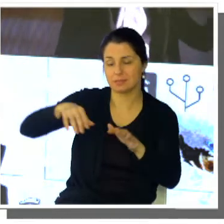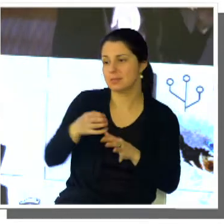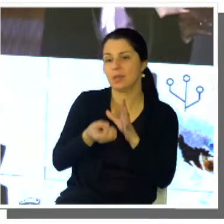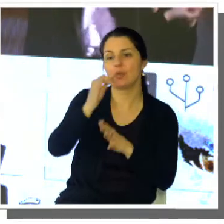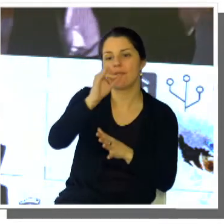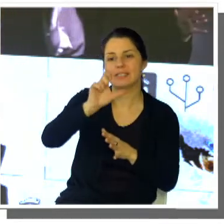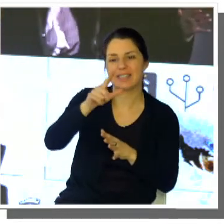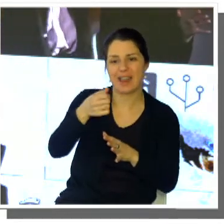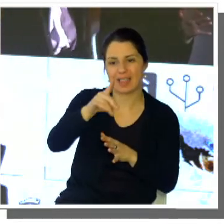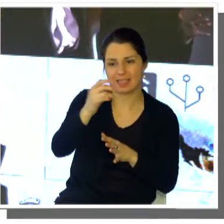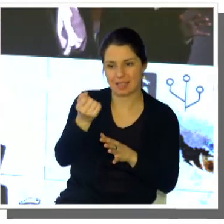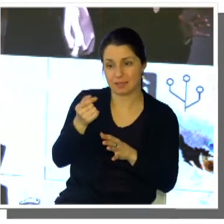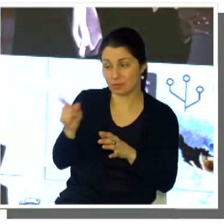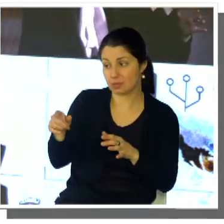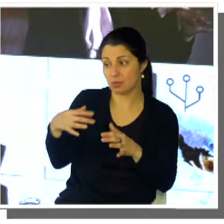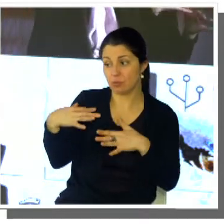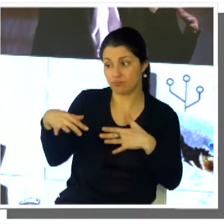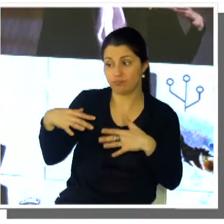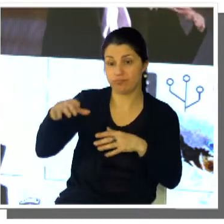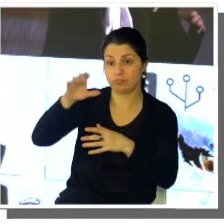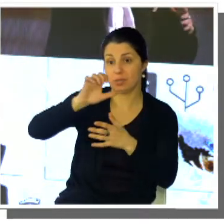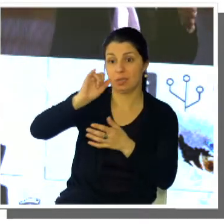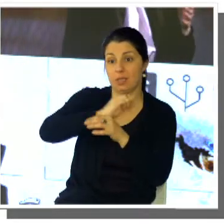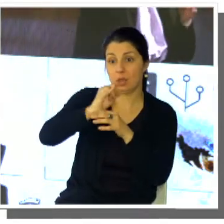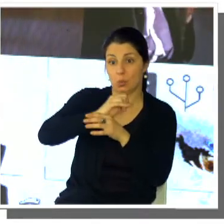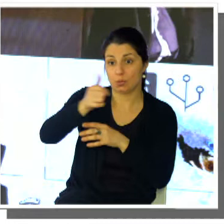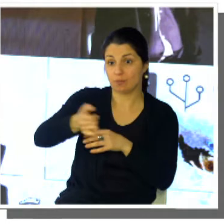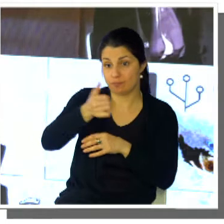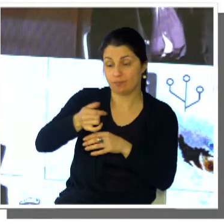estos grandes players, estos grandes jugadores de la industria móvil han elegido